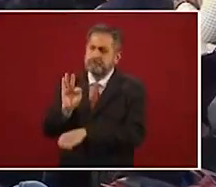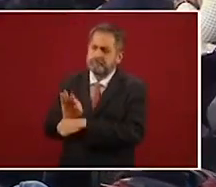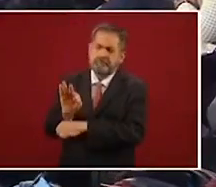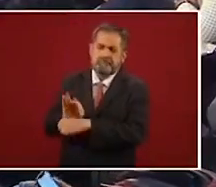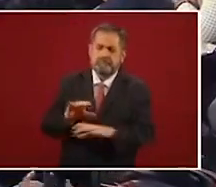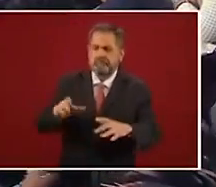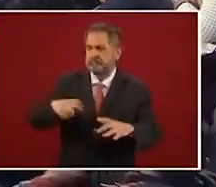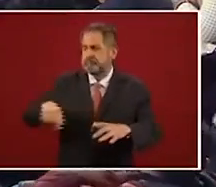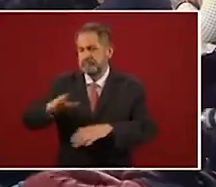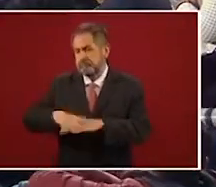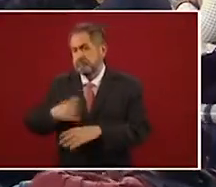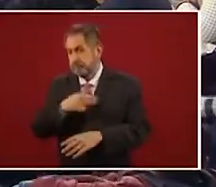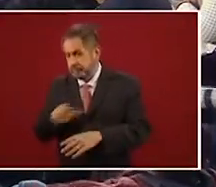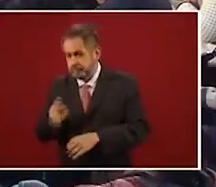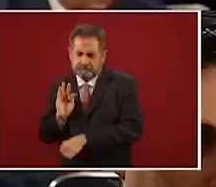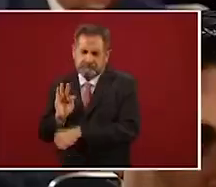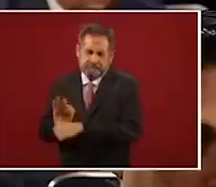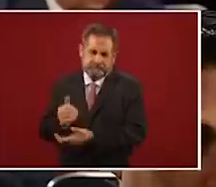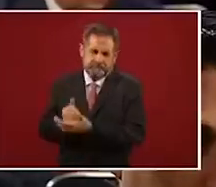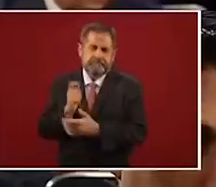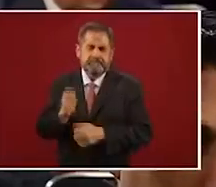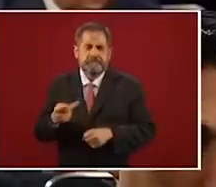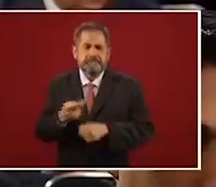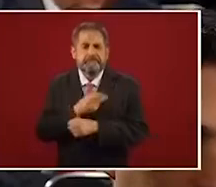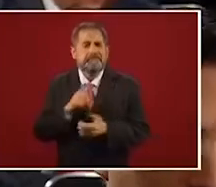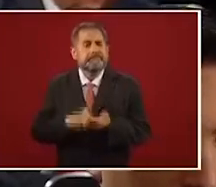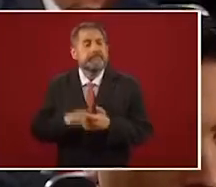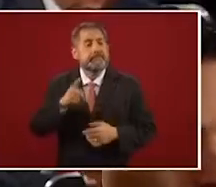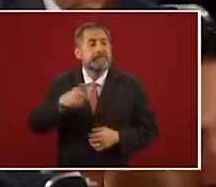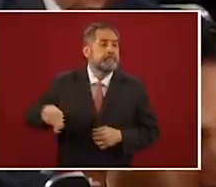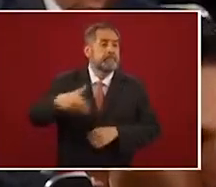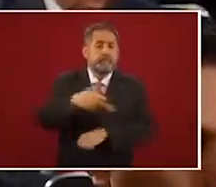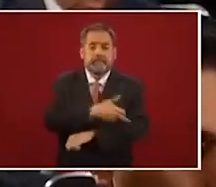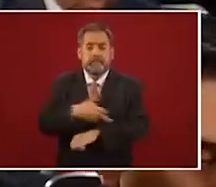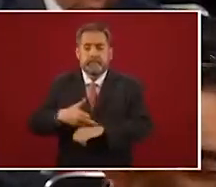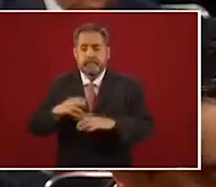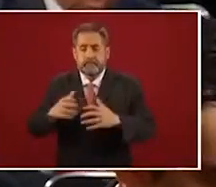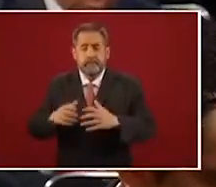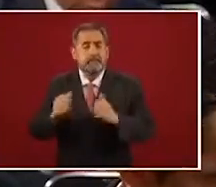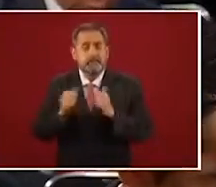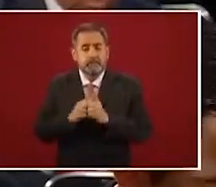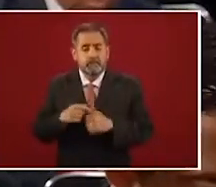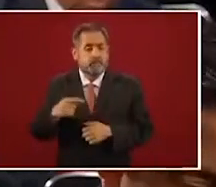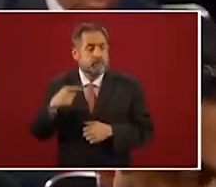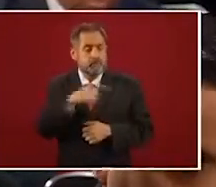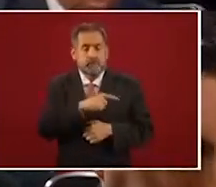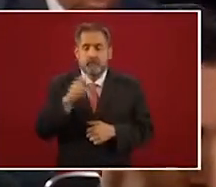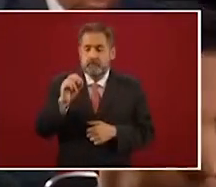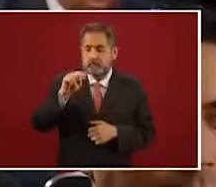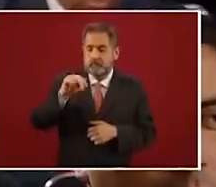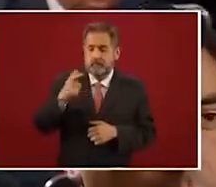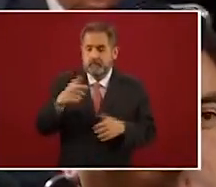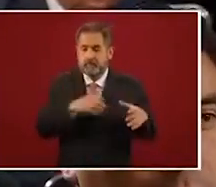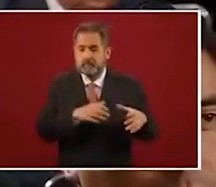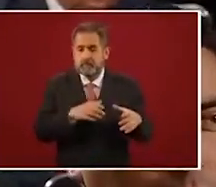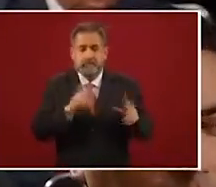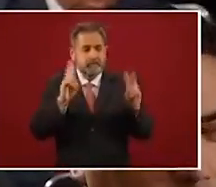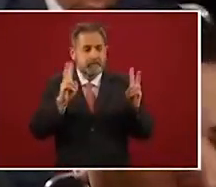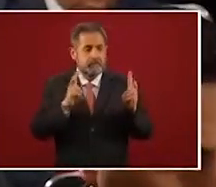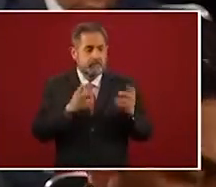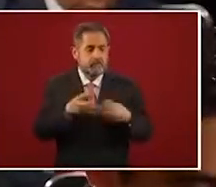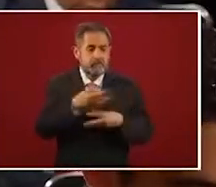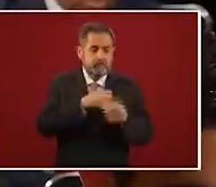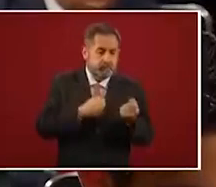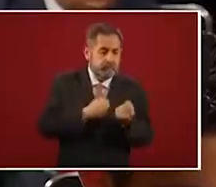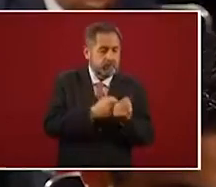más necesitados. Resulta que estas familias, a través de una ONG llamada Sustentabilidad